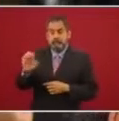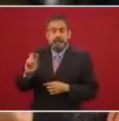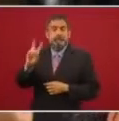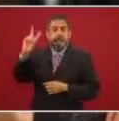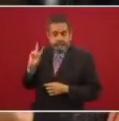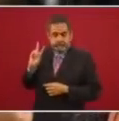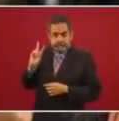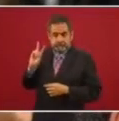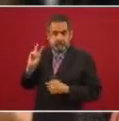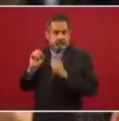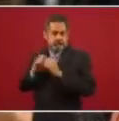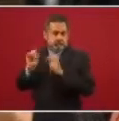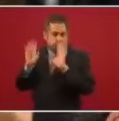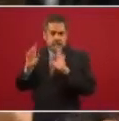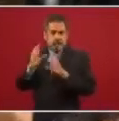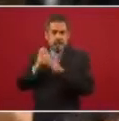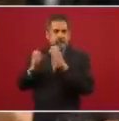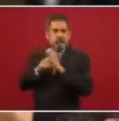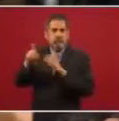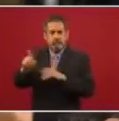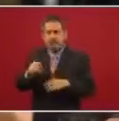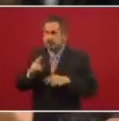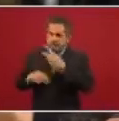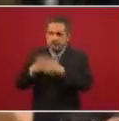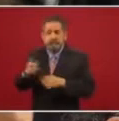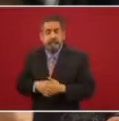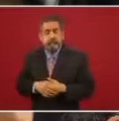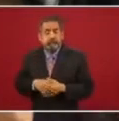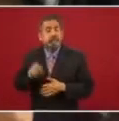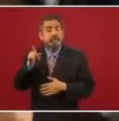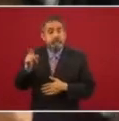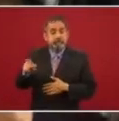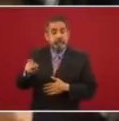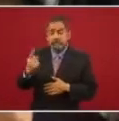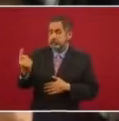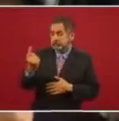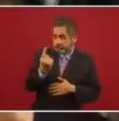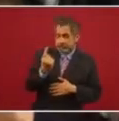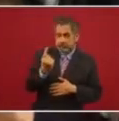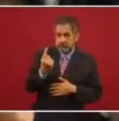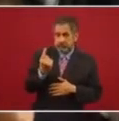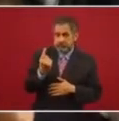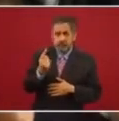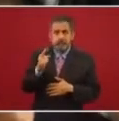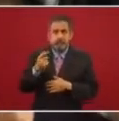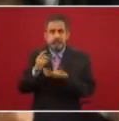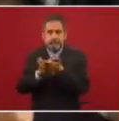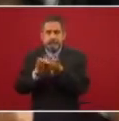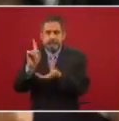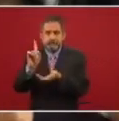viernes pasado por un asunto con la compañía y lo primero es que me reciben con él con un gel